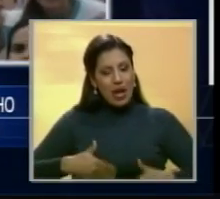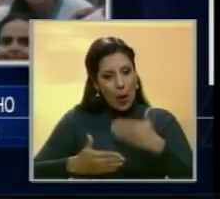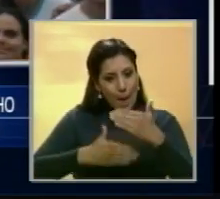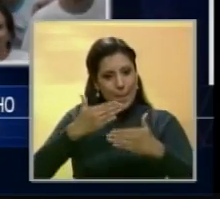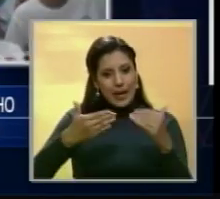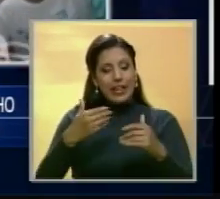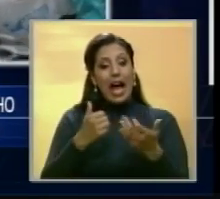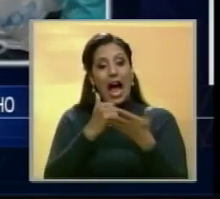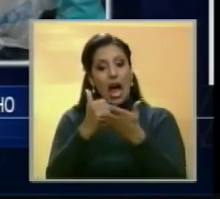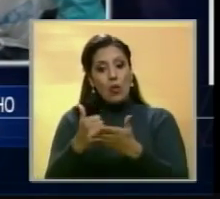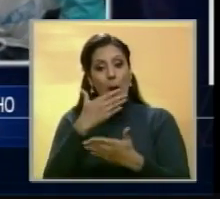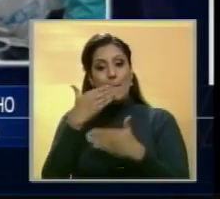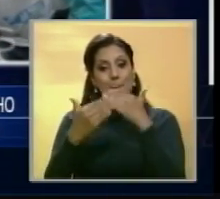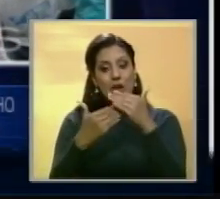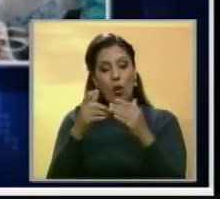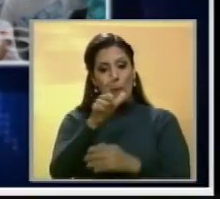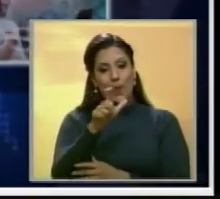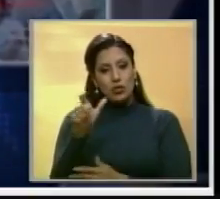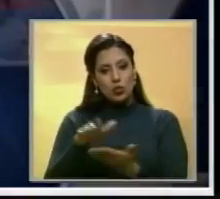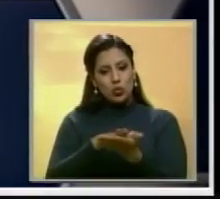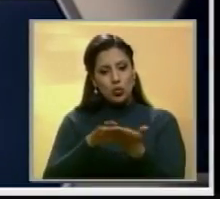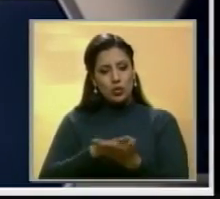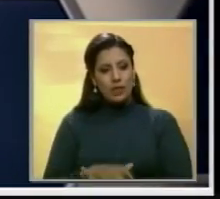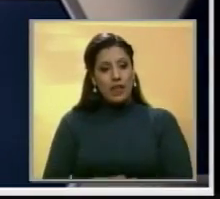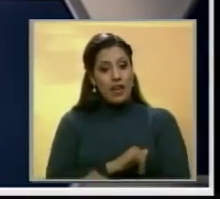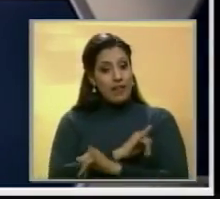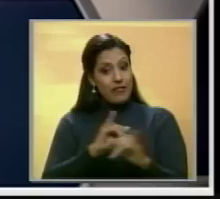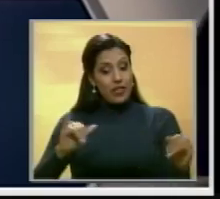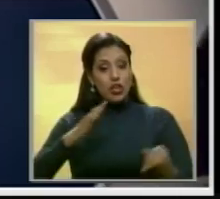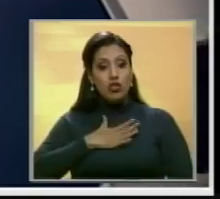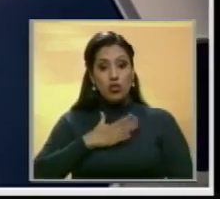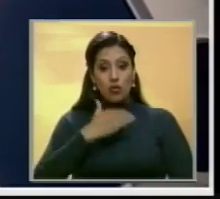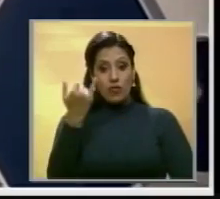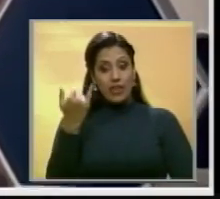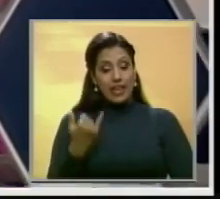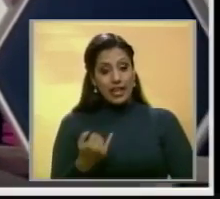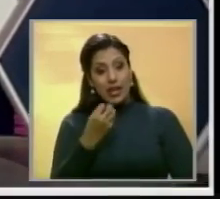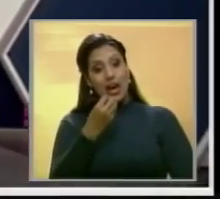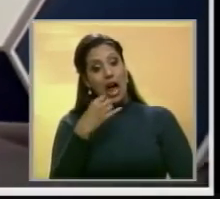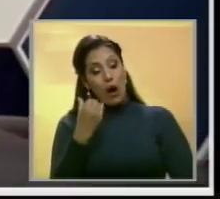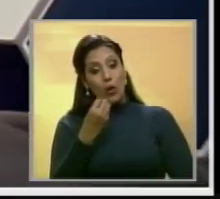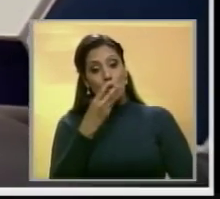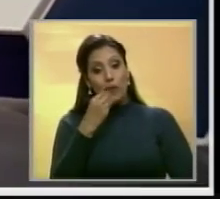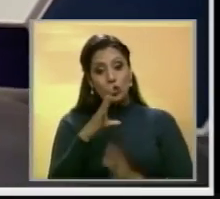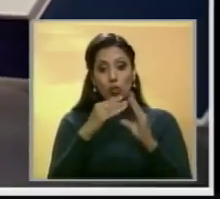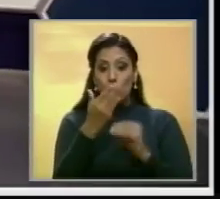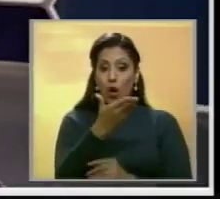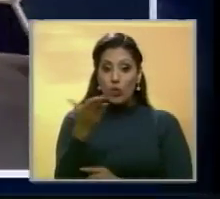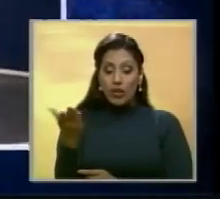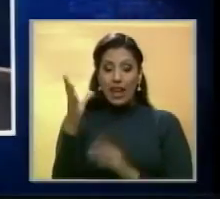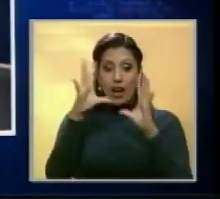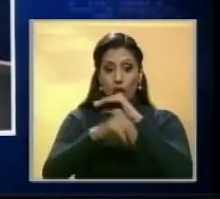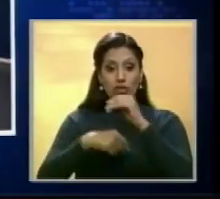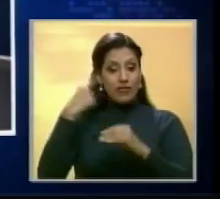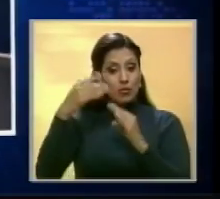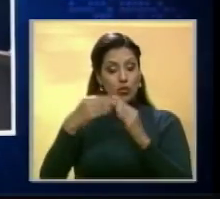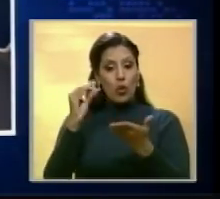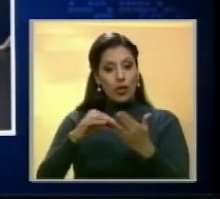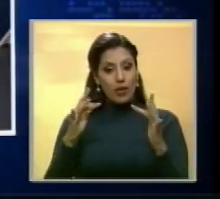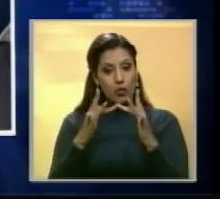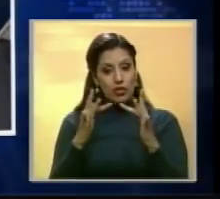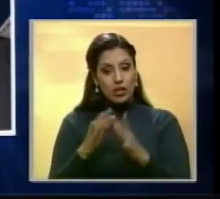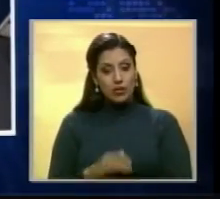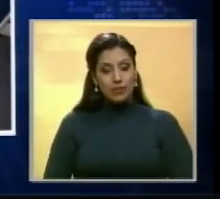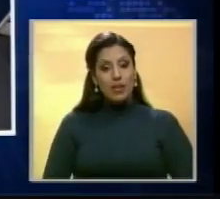para contribuir a la mejora de esta situación. Y así llegamos una vez más al final. Yo soy Federica Guzmán. Que tengan buen provecho y nos vemos esta noche aquí en Estrenos y